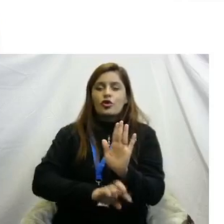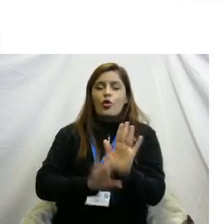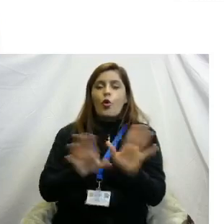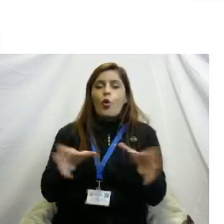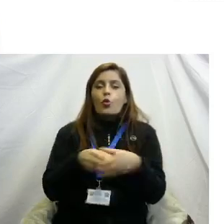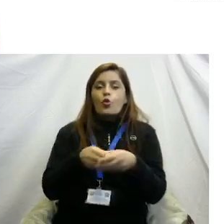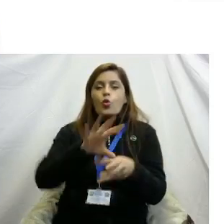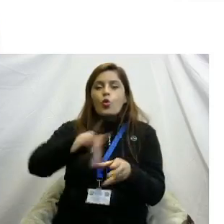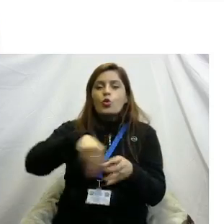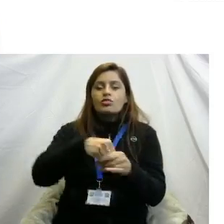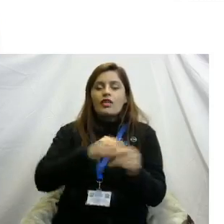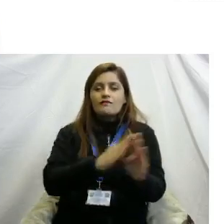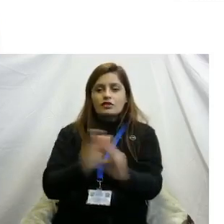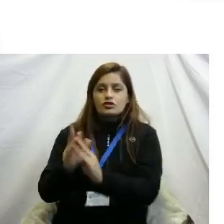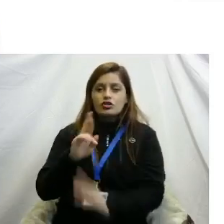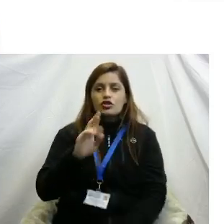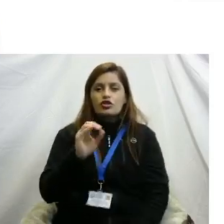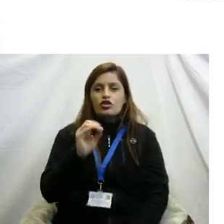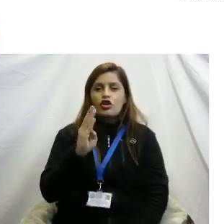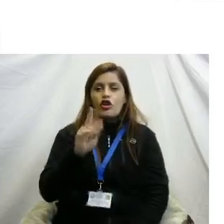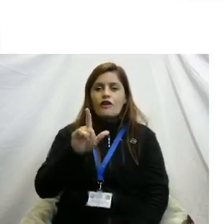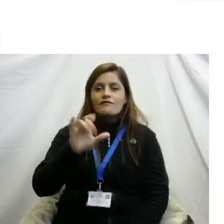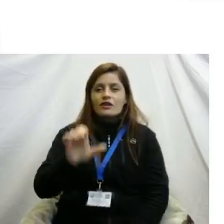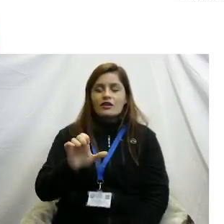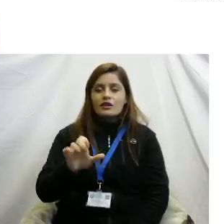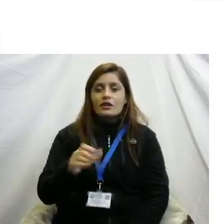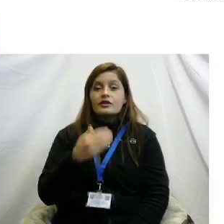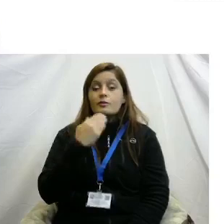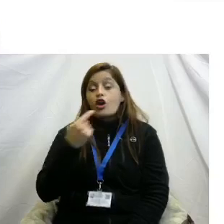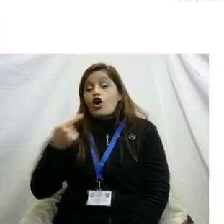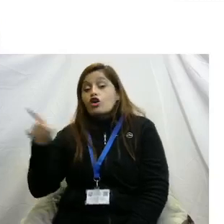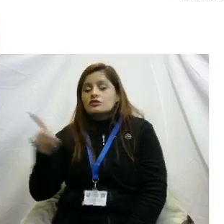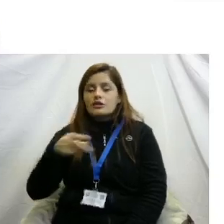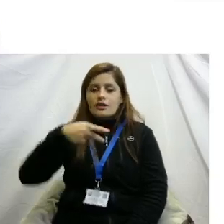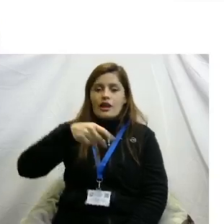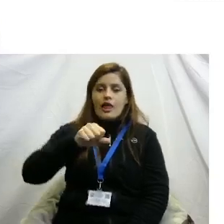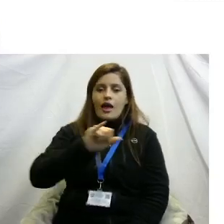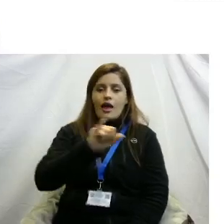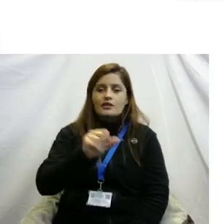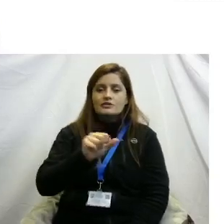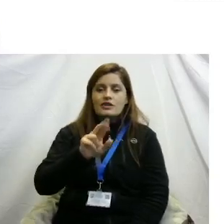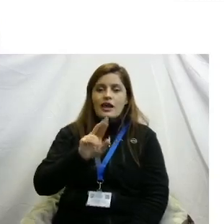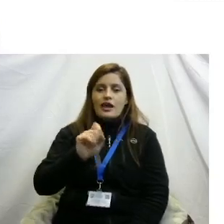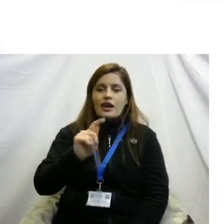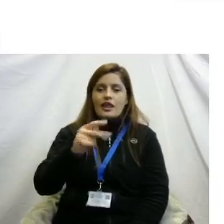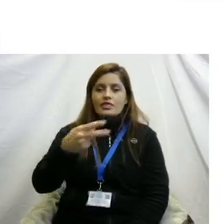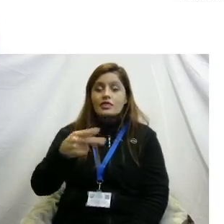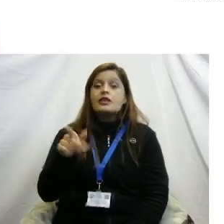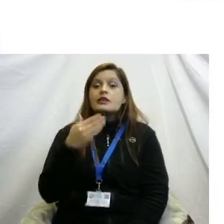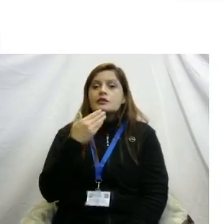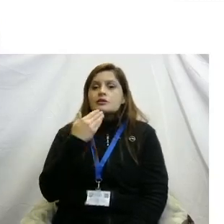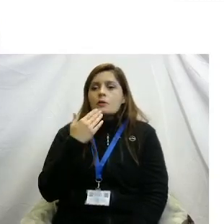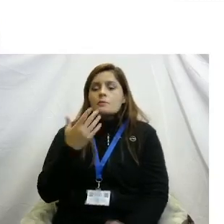Junta de Vecinos El Roble y de la Junta de Vecinos Nazaret para el mejoramiento de área verde y multicancha. Ambos